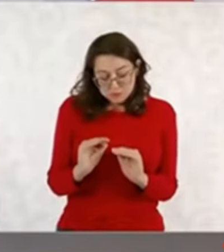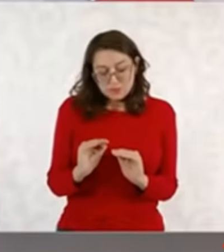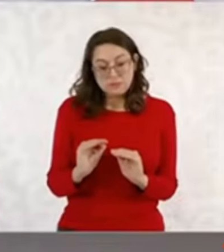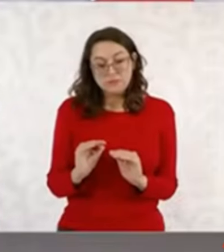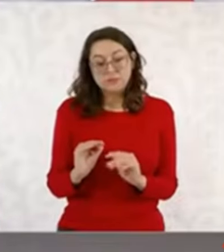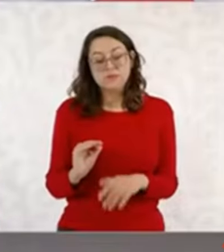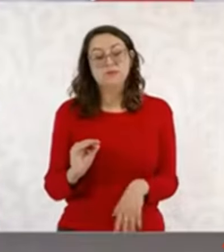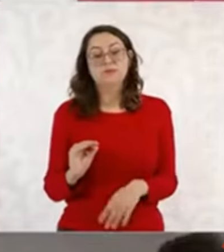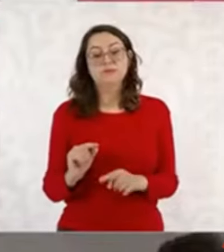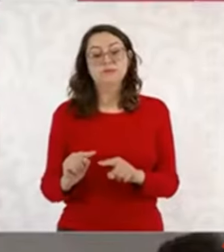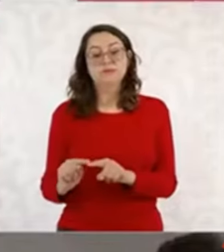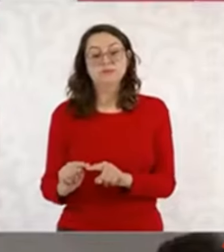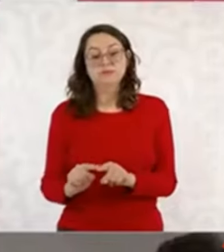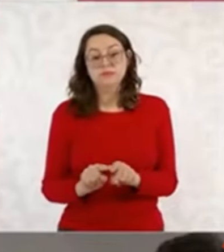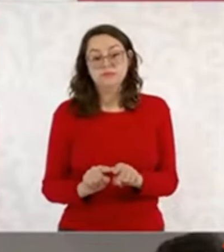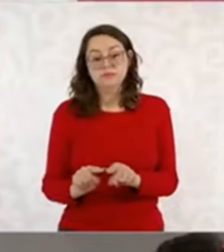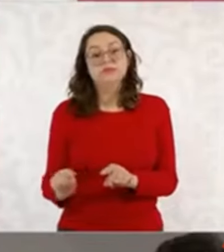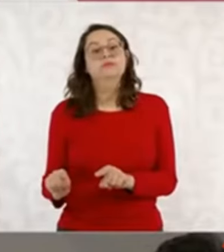Y luego